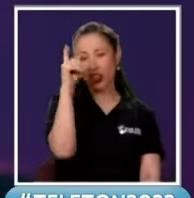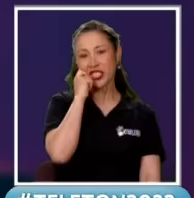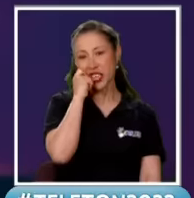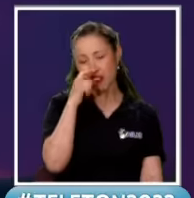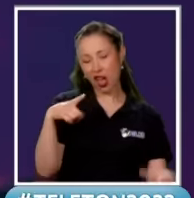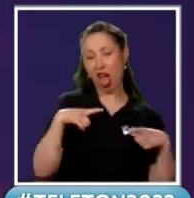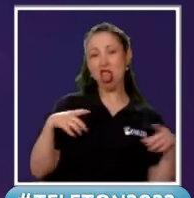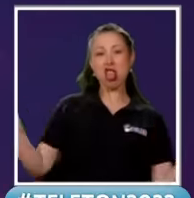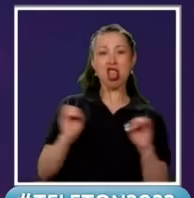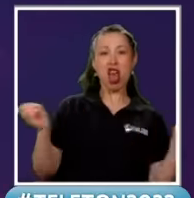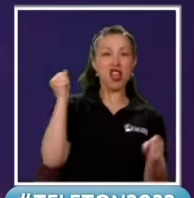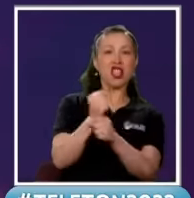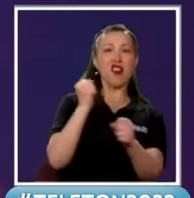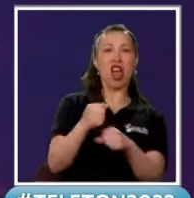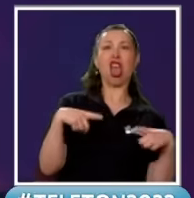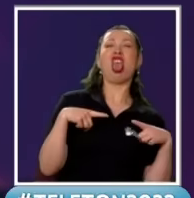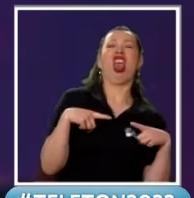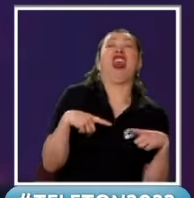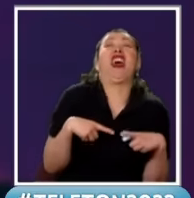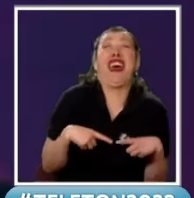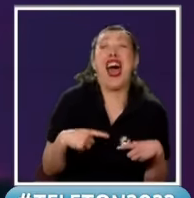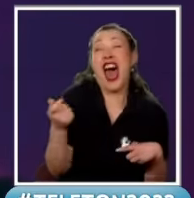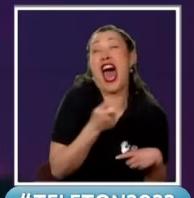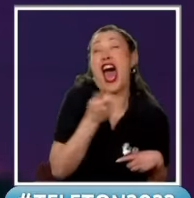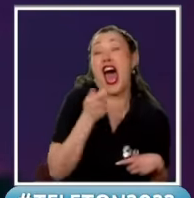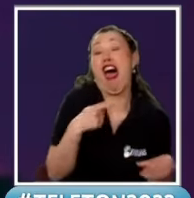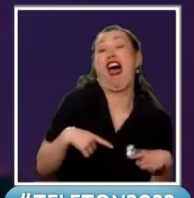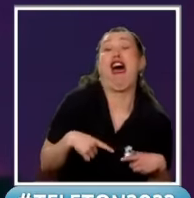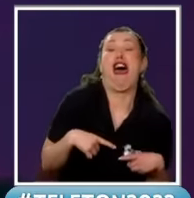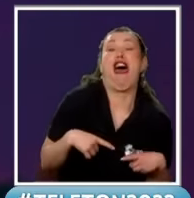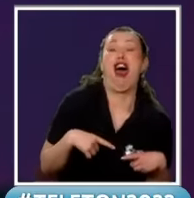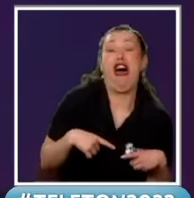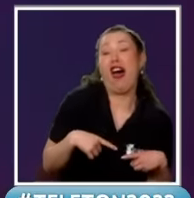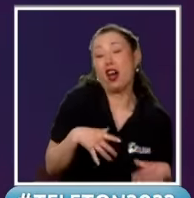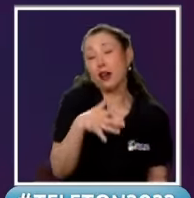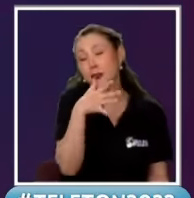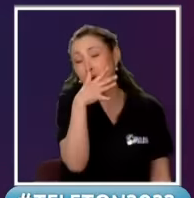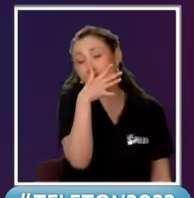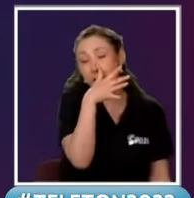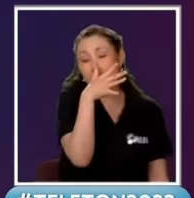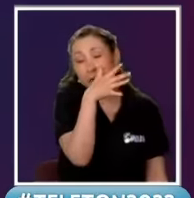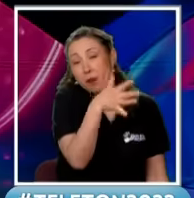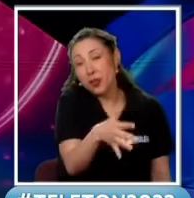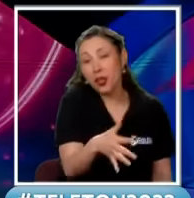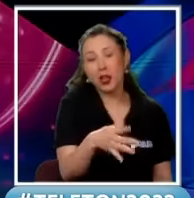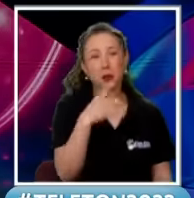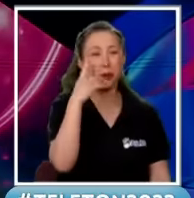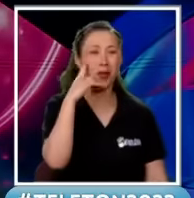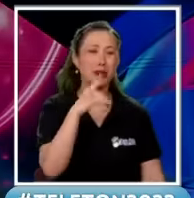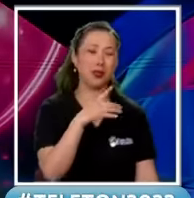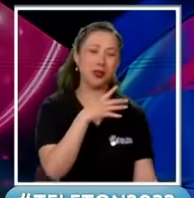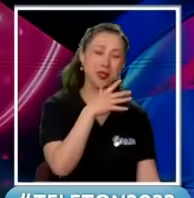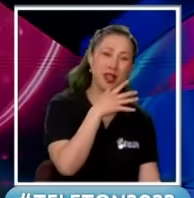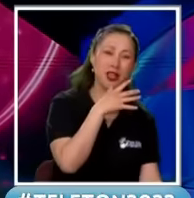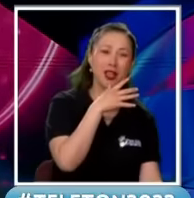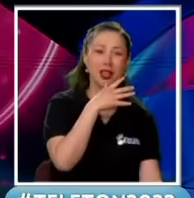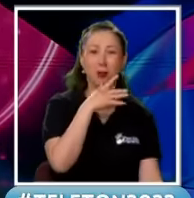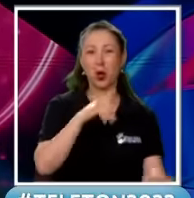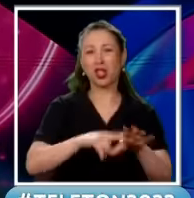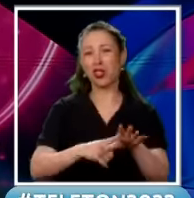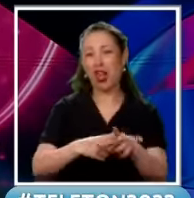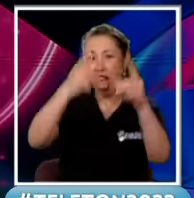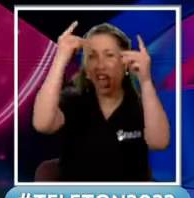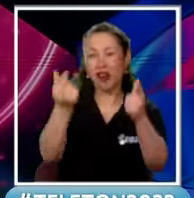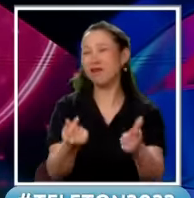weá. Pero no sé, no me gusta, no soy muy